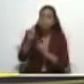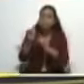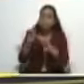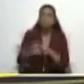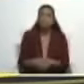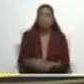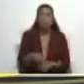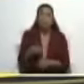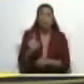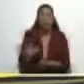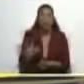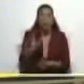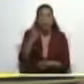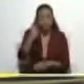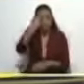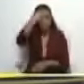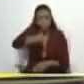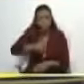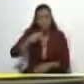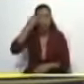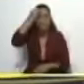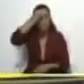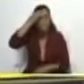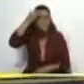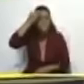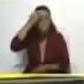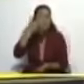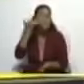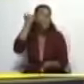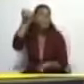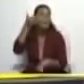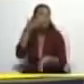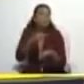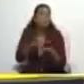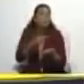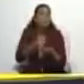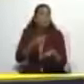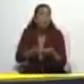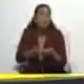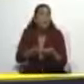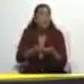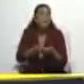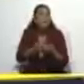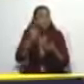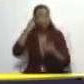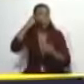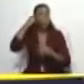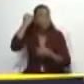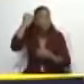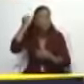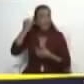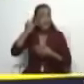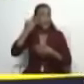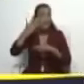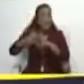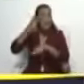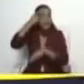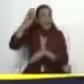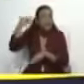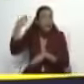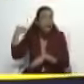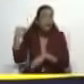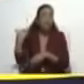Por eso pienso y propongo. Y he venido madurando la idea. Por favor, atiendan a